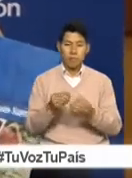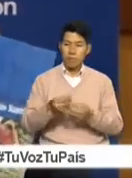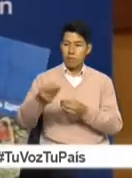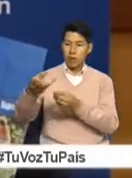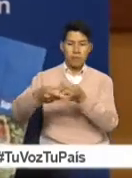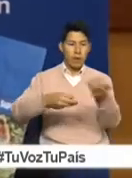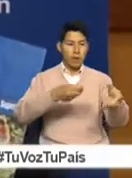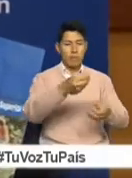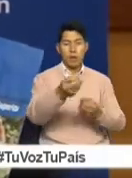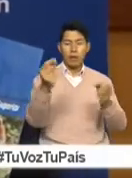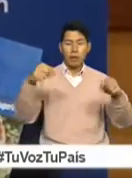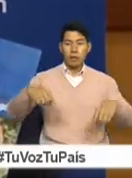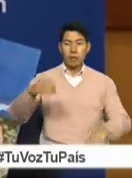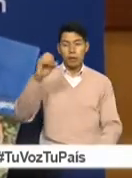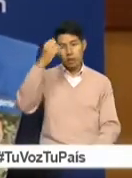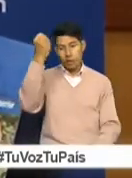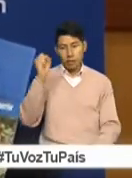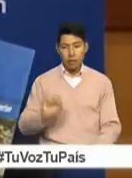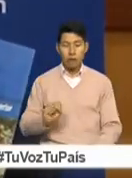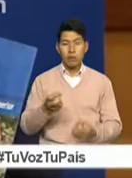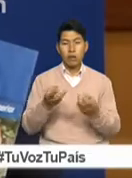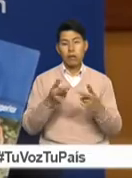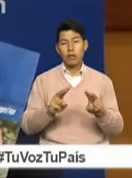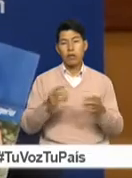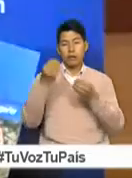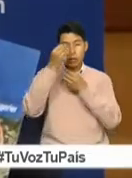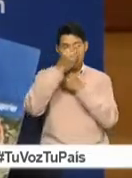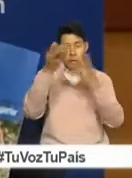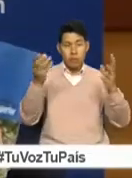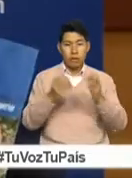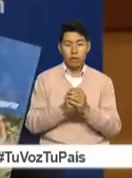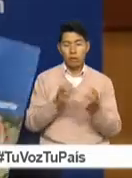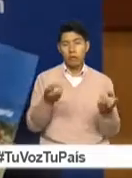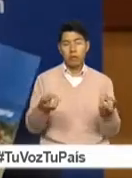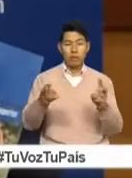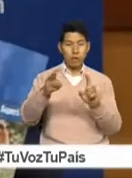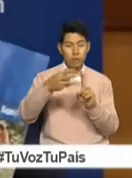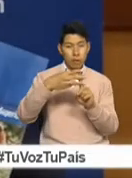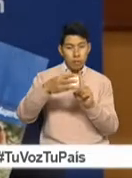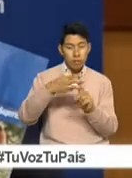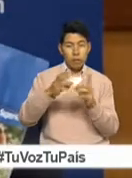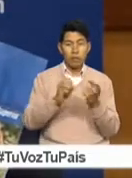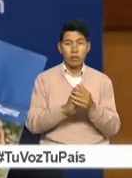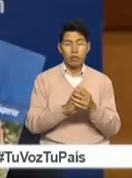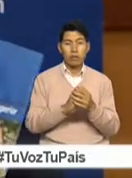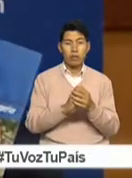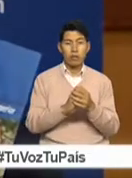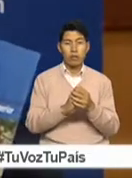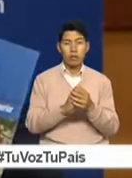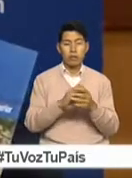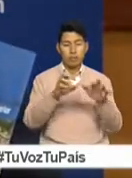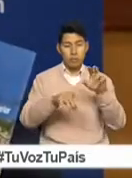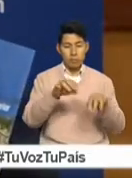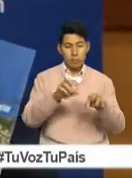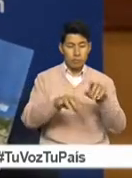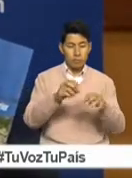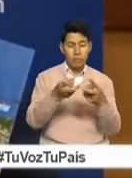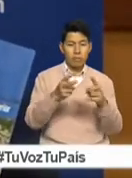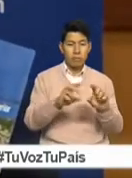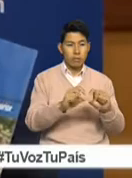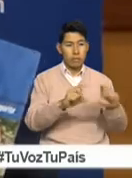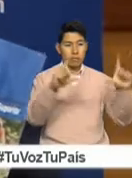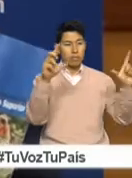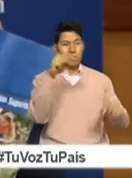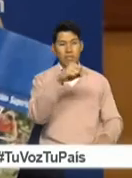la sierra pero además les quiero informar que en la página del sensible en la páginas el bachiller y luego como veremos de un aplicativo a